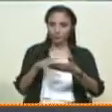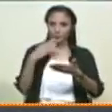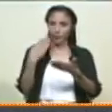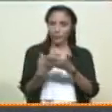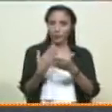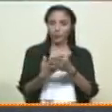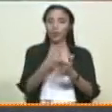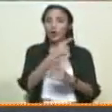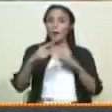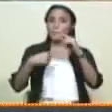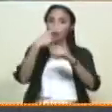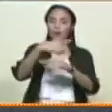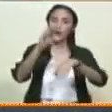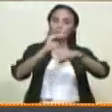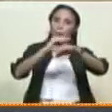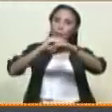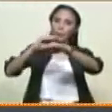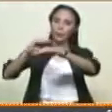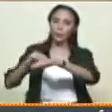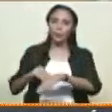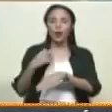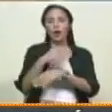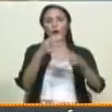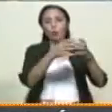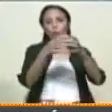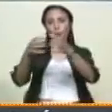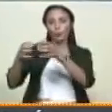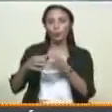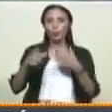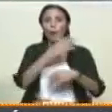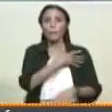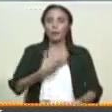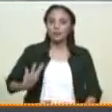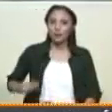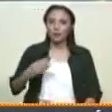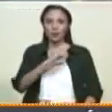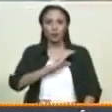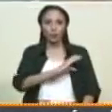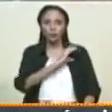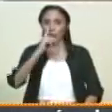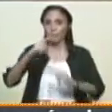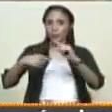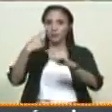yo mañana estoy convocando a todos los presidentes de comisión, en la mañana, a las 10,